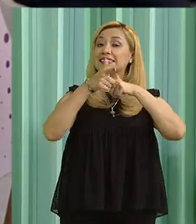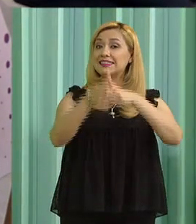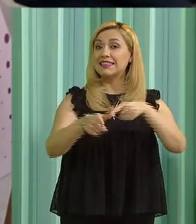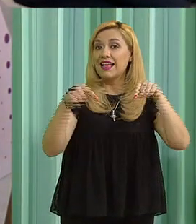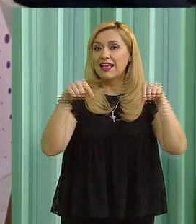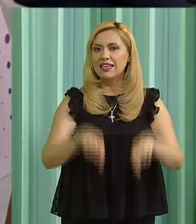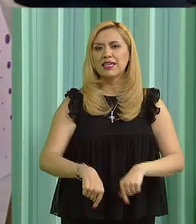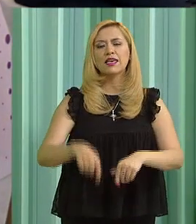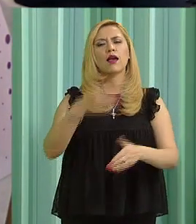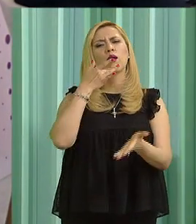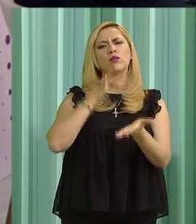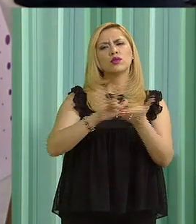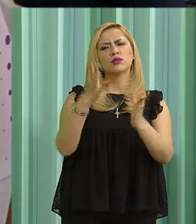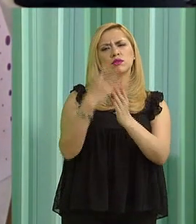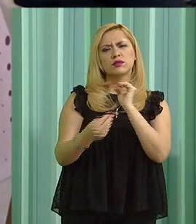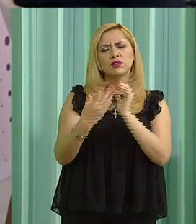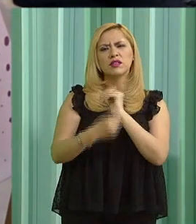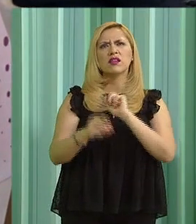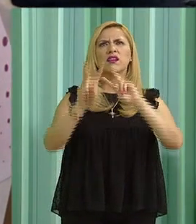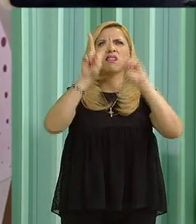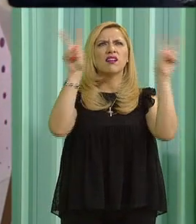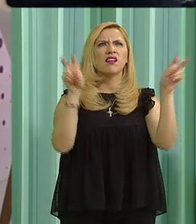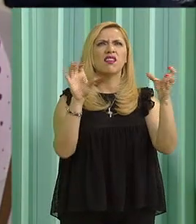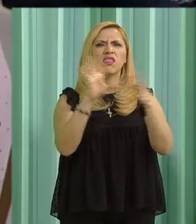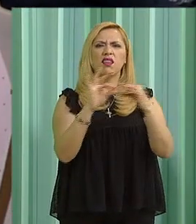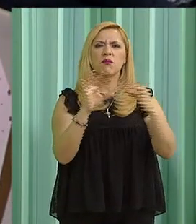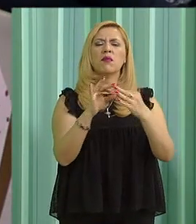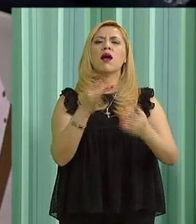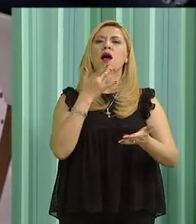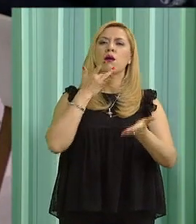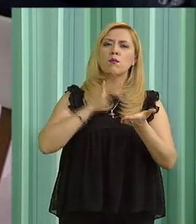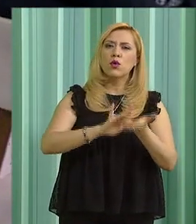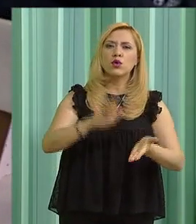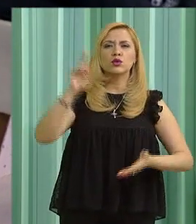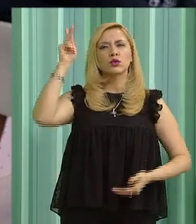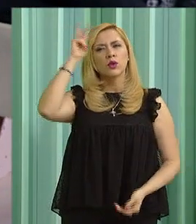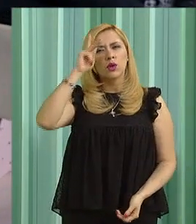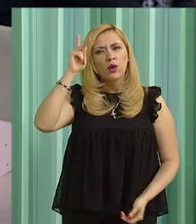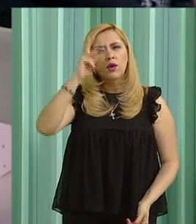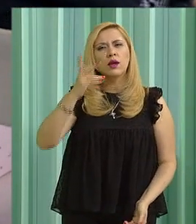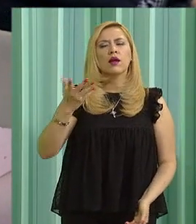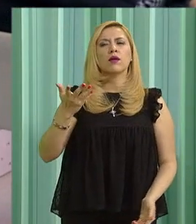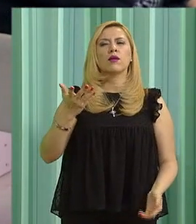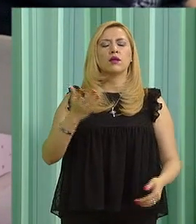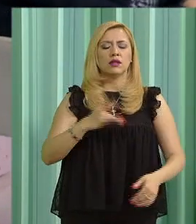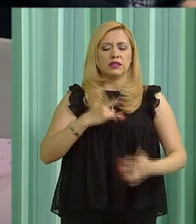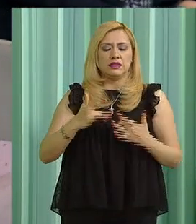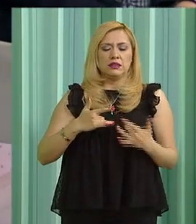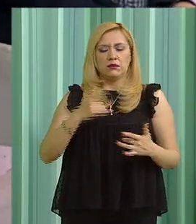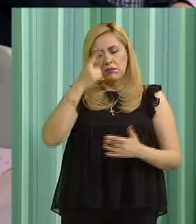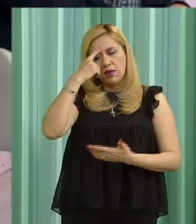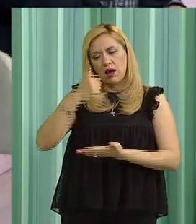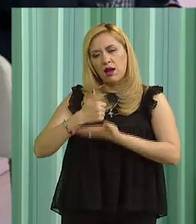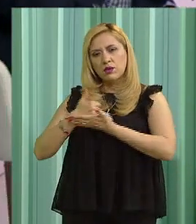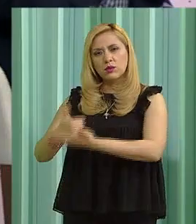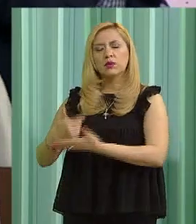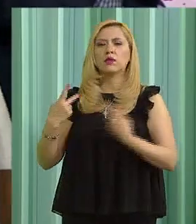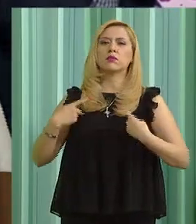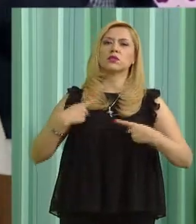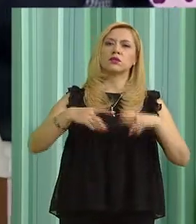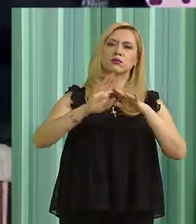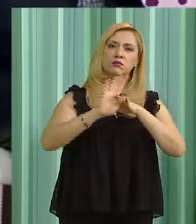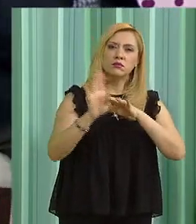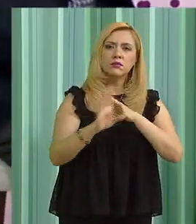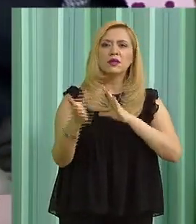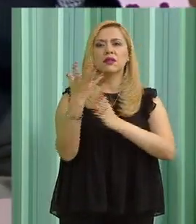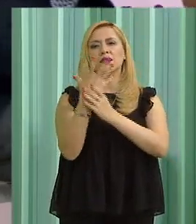Continuamos Con los Refugiados hablando del apoyo psicológico y emocional que podemos brindar a la población refugiada, migrante o